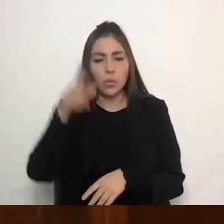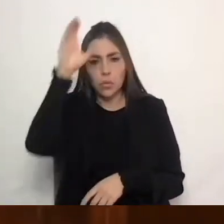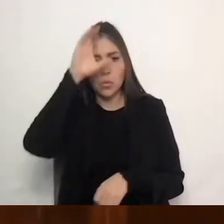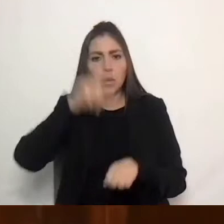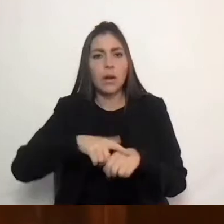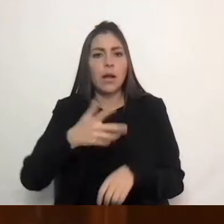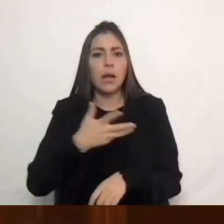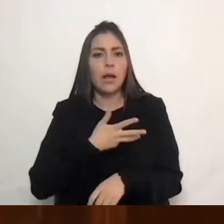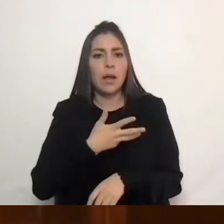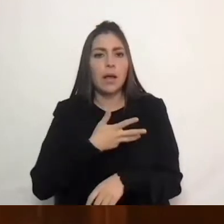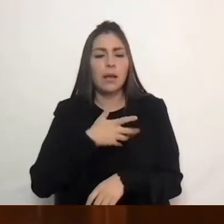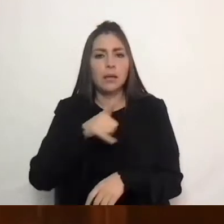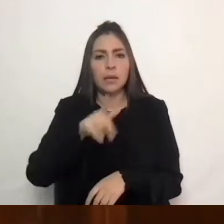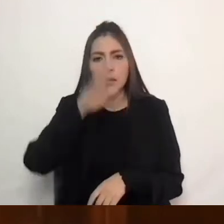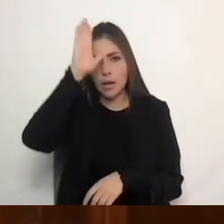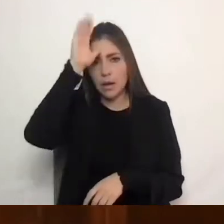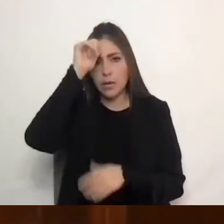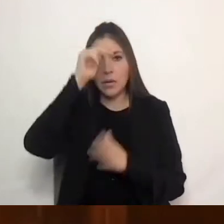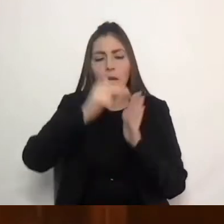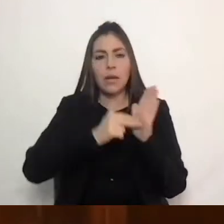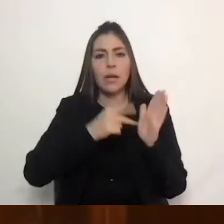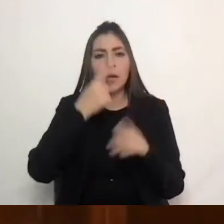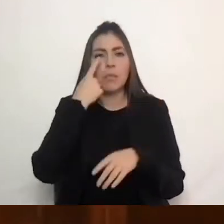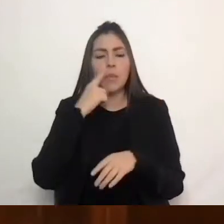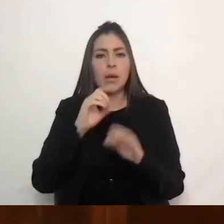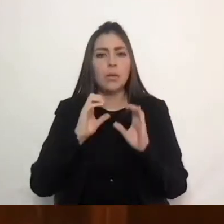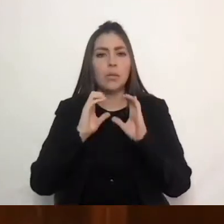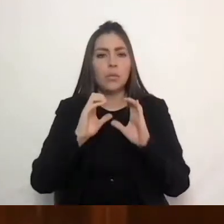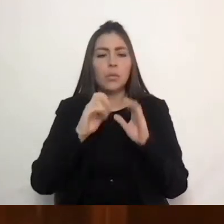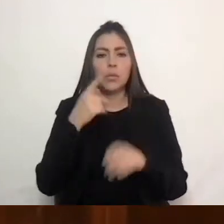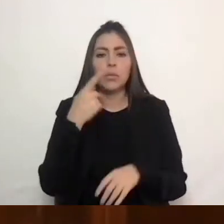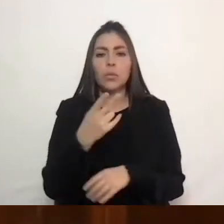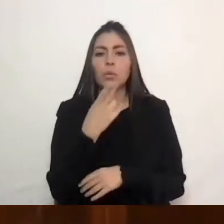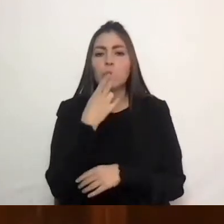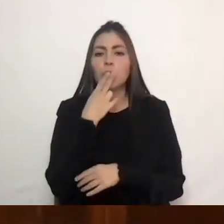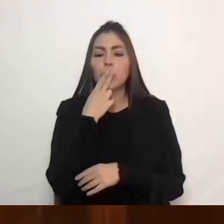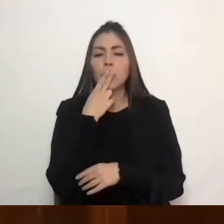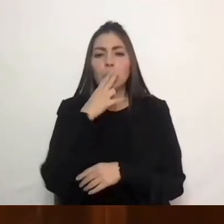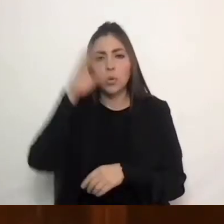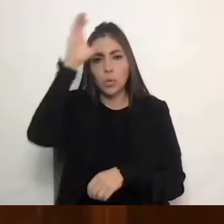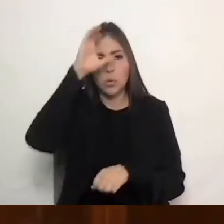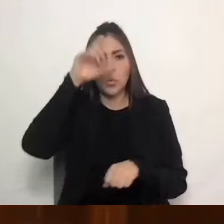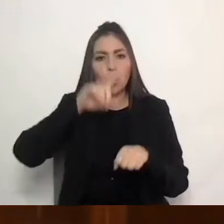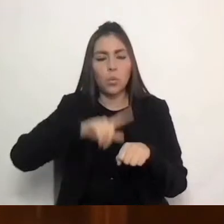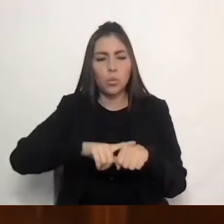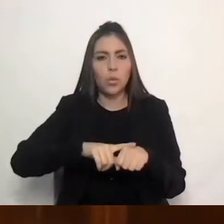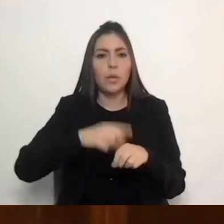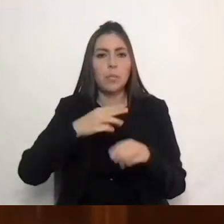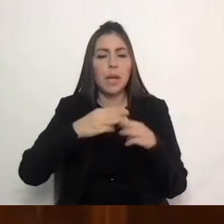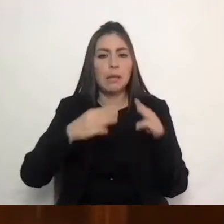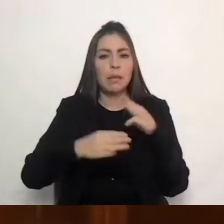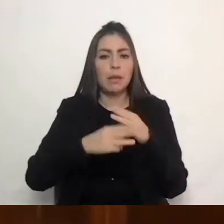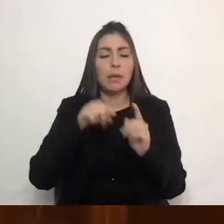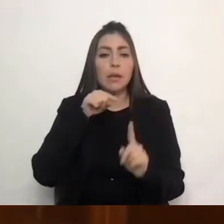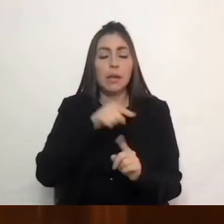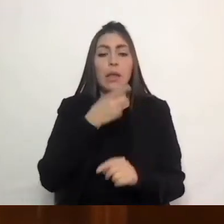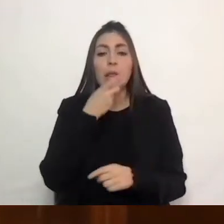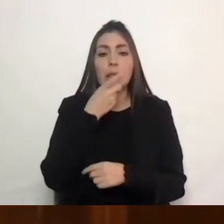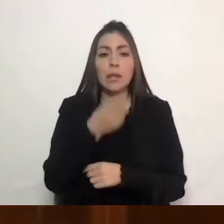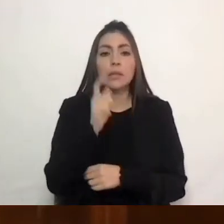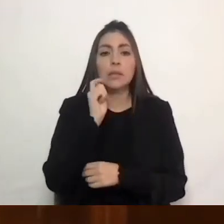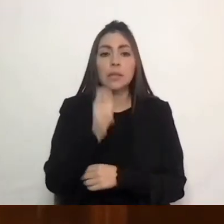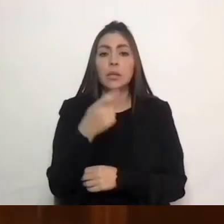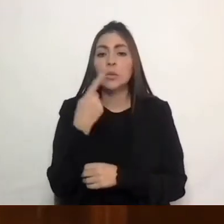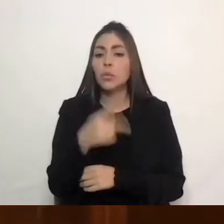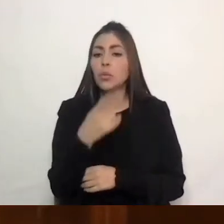Convención para la Salvaguardia del Patrimonio Cultural Inmaterial, la cual establece que el patrimonio